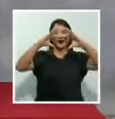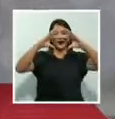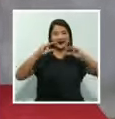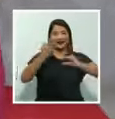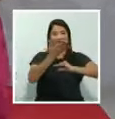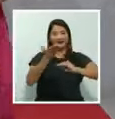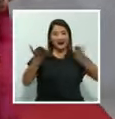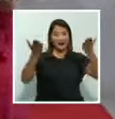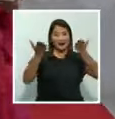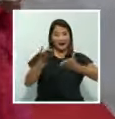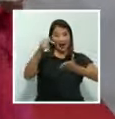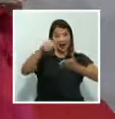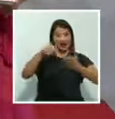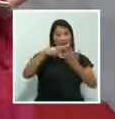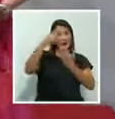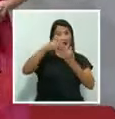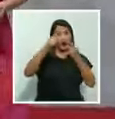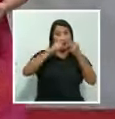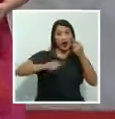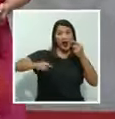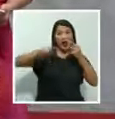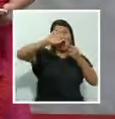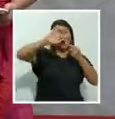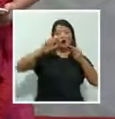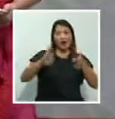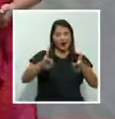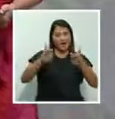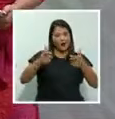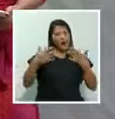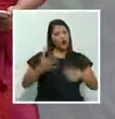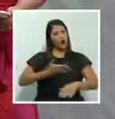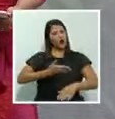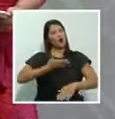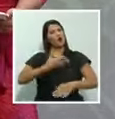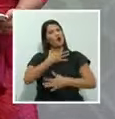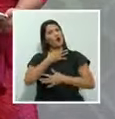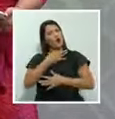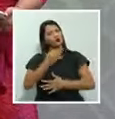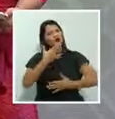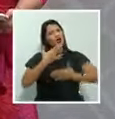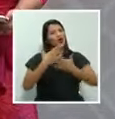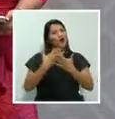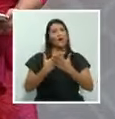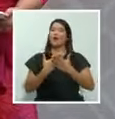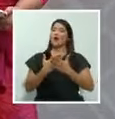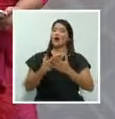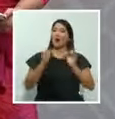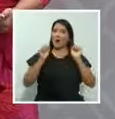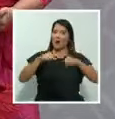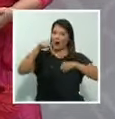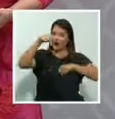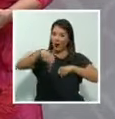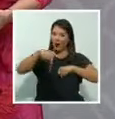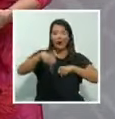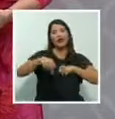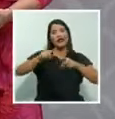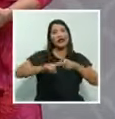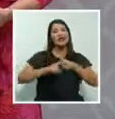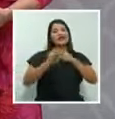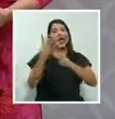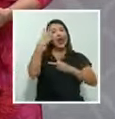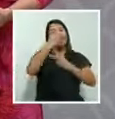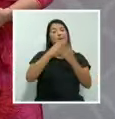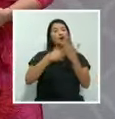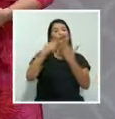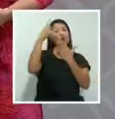Bienvenidos y bienvenidas a la Rueda de la Fortuna. Qué honor, qué placer, qué dicha tenemos el día de hoy de iniciar este hermoso